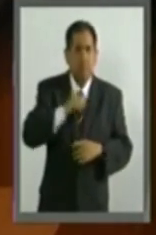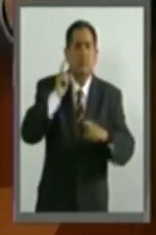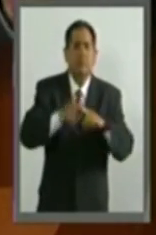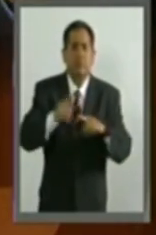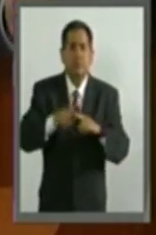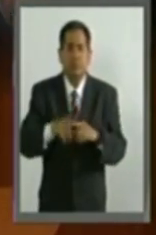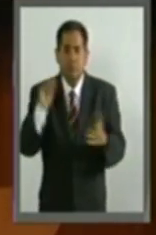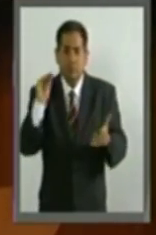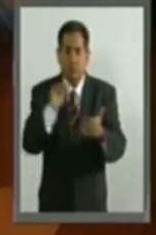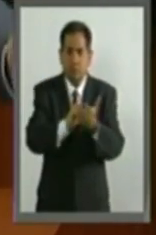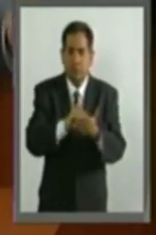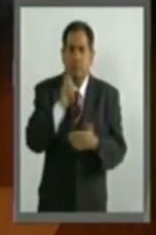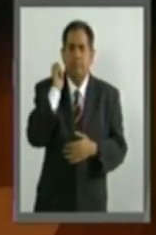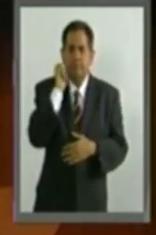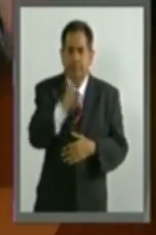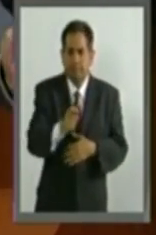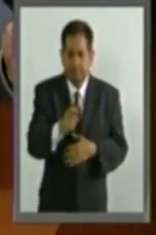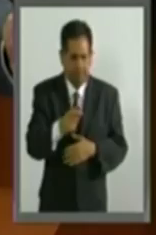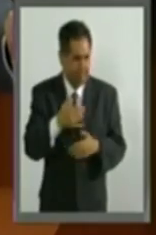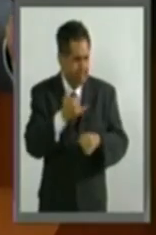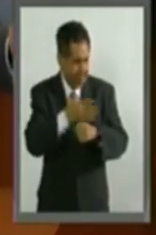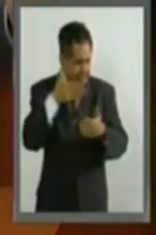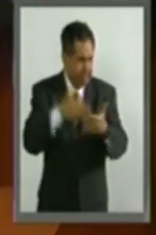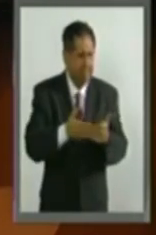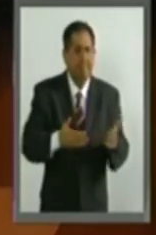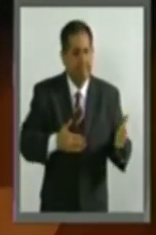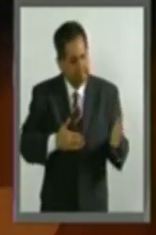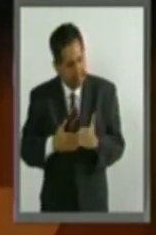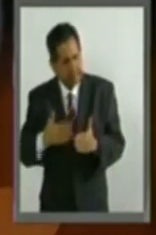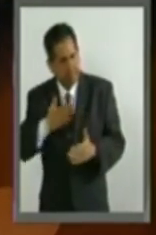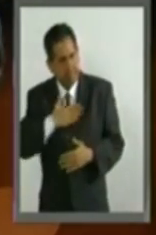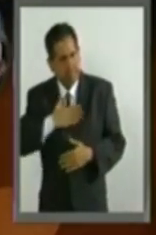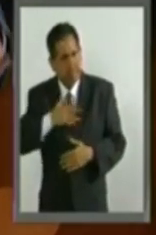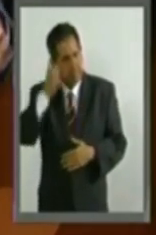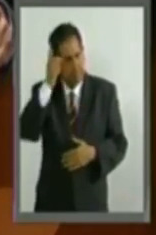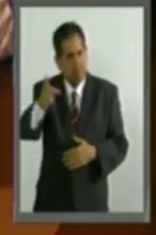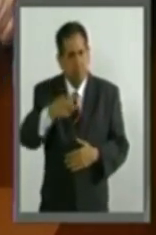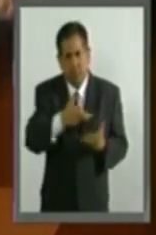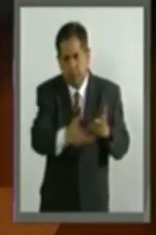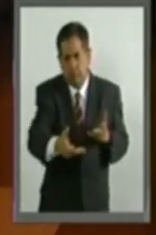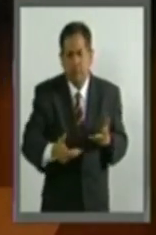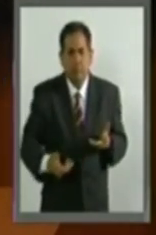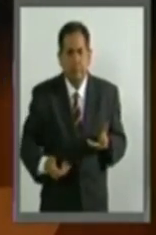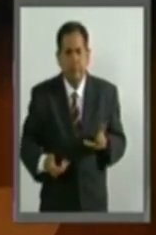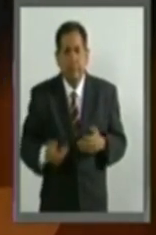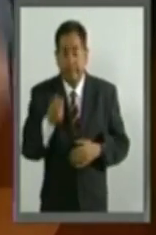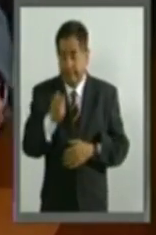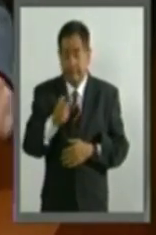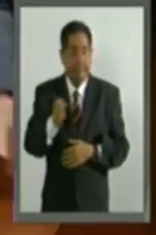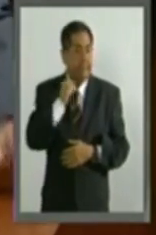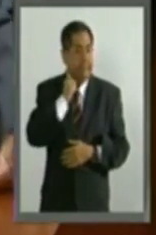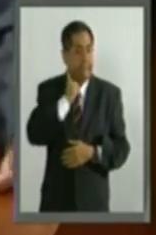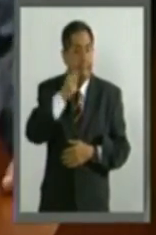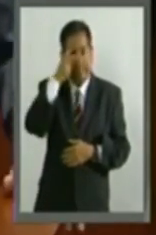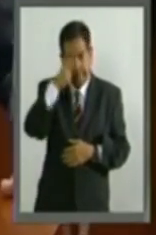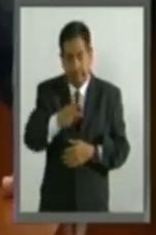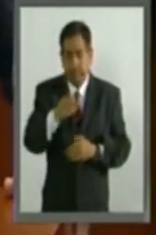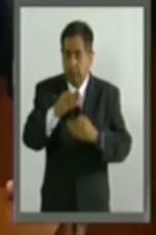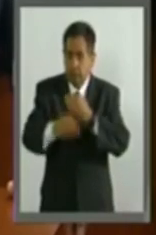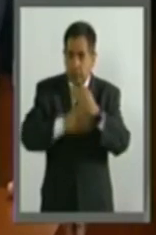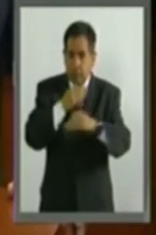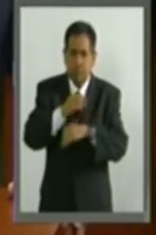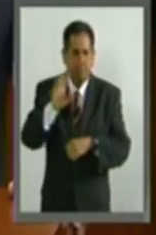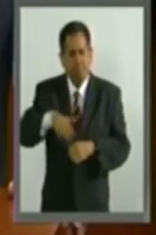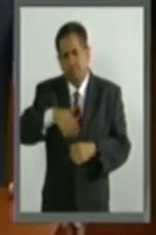se establece como un serio obstáculo, porque este Senado y todos los que